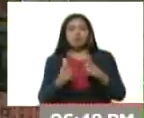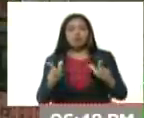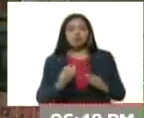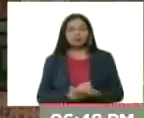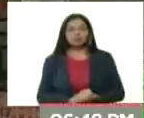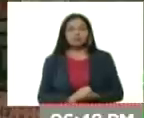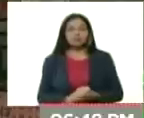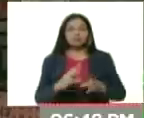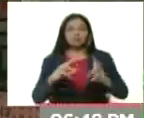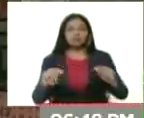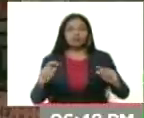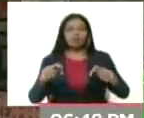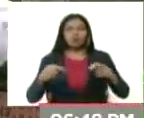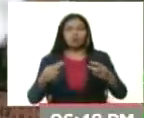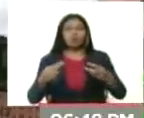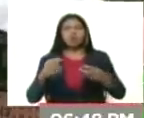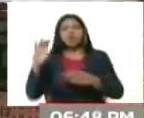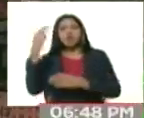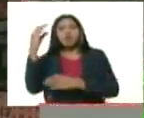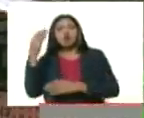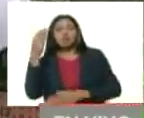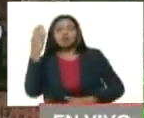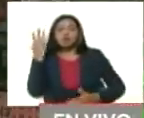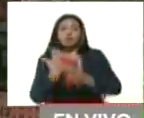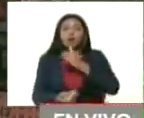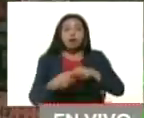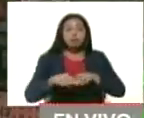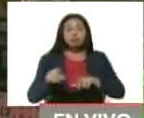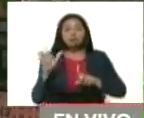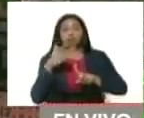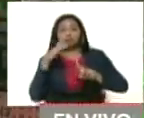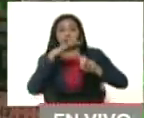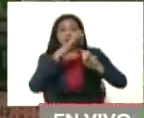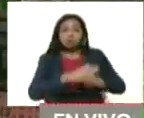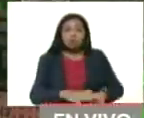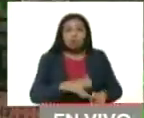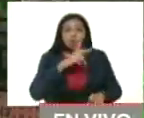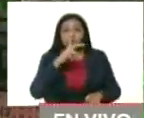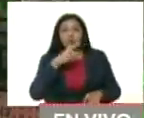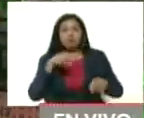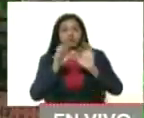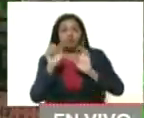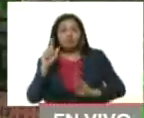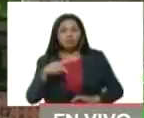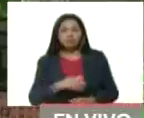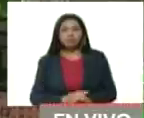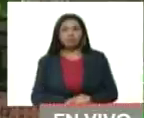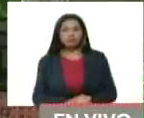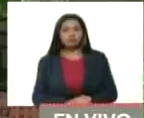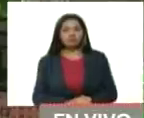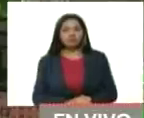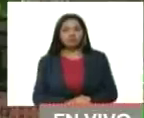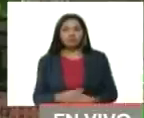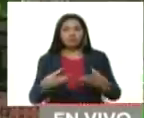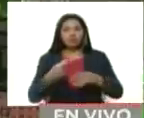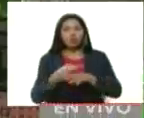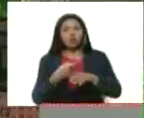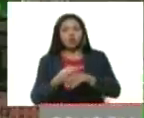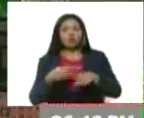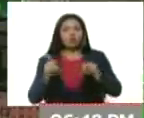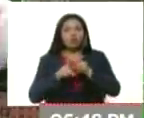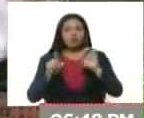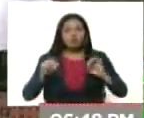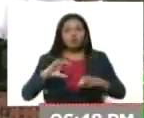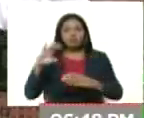el territorio de la Nueva Granada, huyendo de la xenofobia de las oligarquías y del gobierno de la